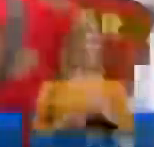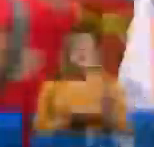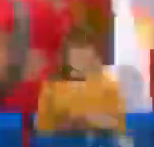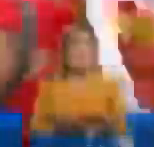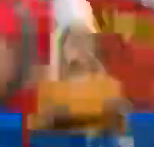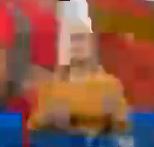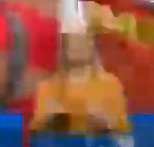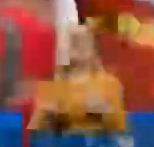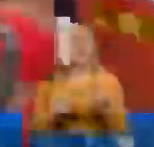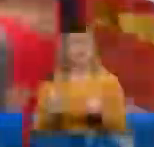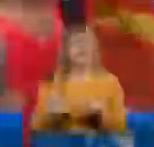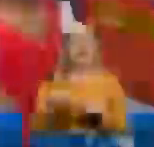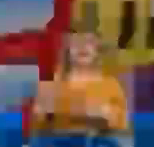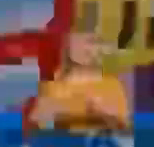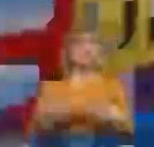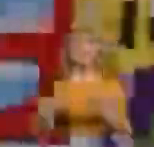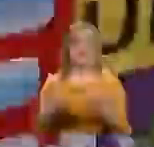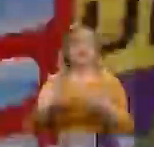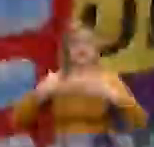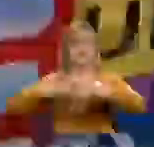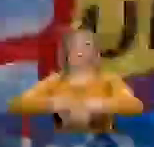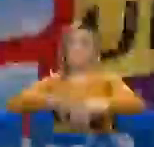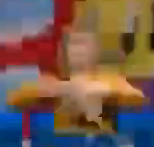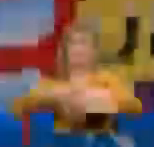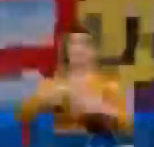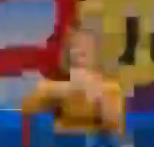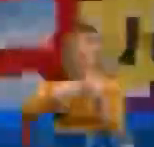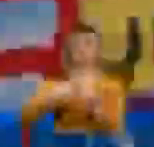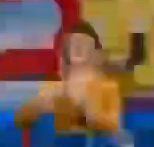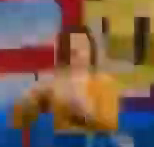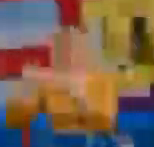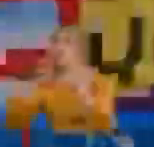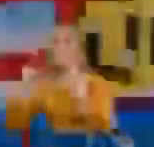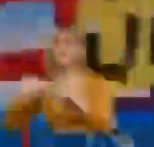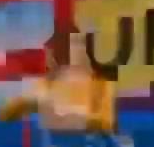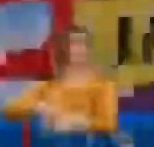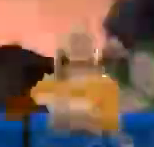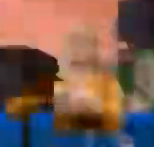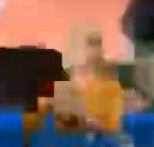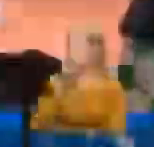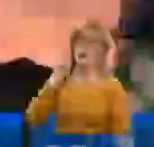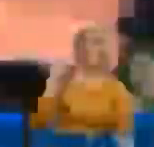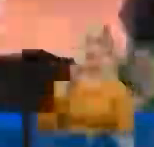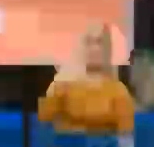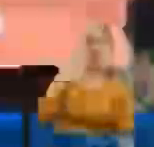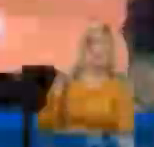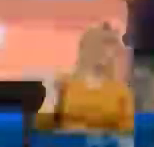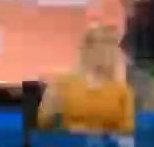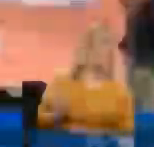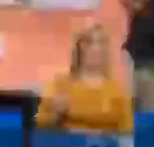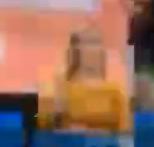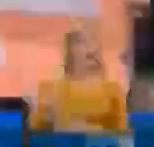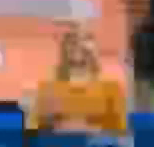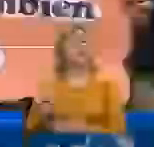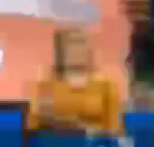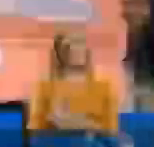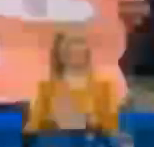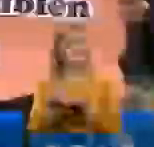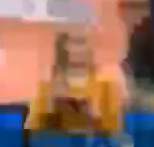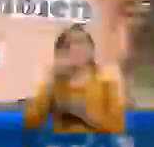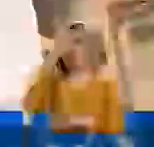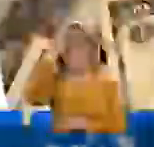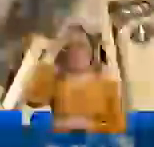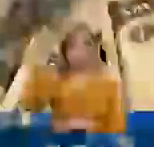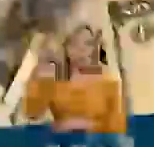en aquellos que sí lo son y que se han movilizado en Quito y en Guayaquil exigiendo el pago de sus salarios. En el caso del sector de la educación,